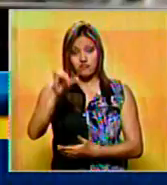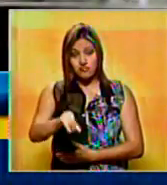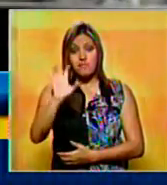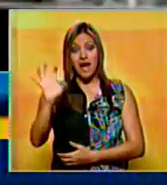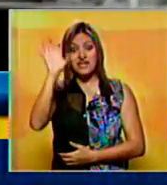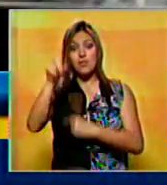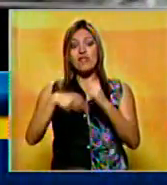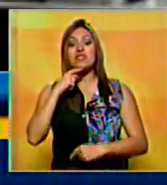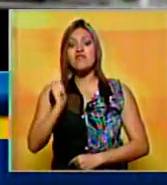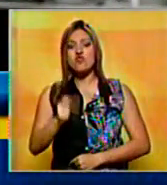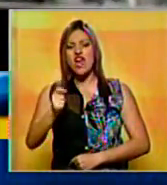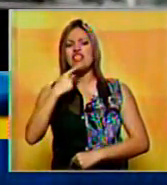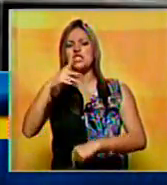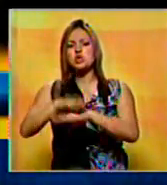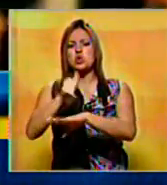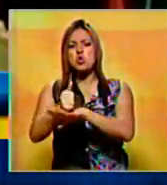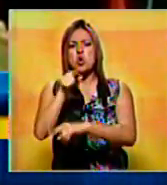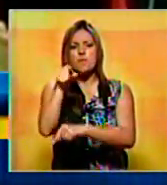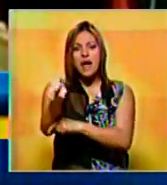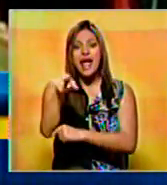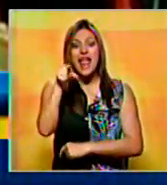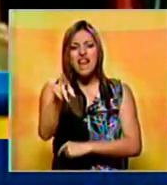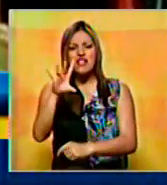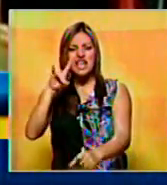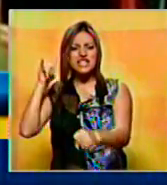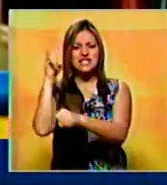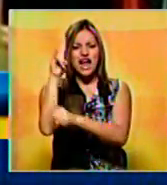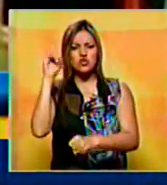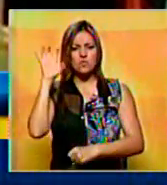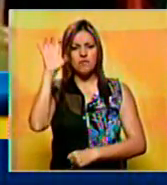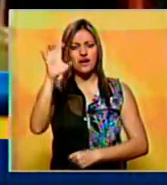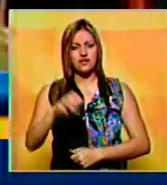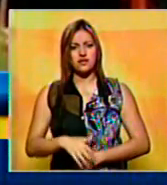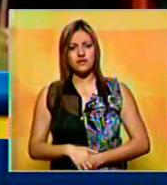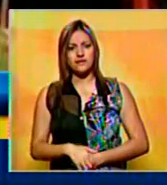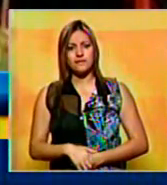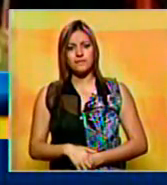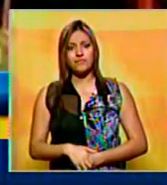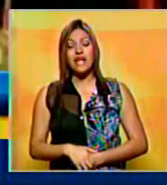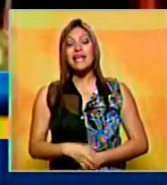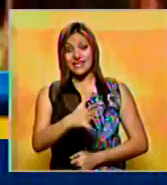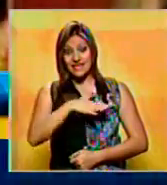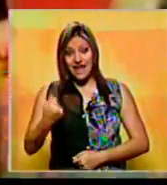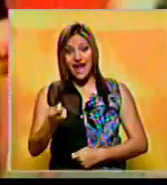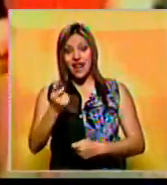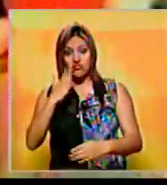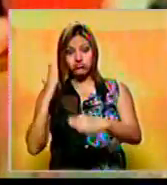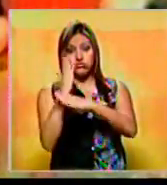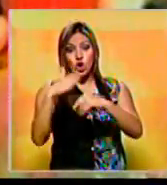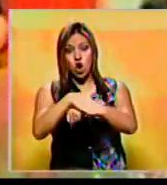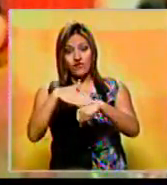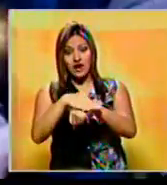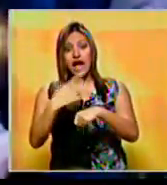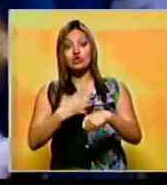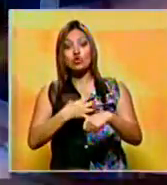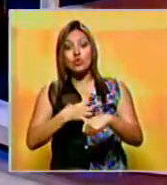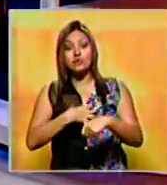tribunal militar lo hallara culpable del delito de traición tras intentar derrocar a su sobrino.